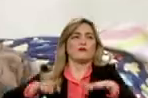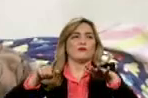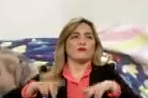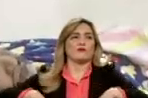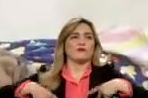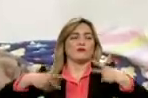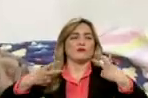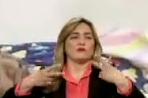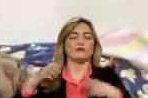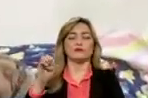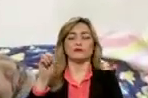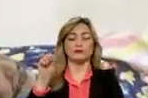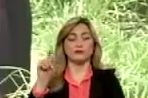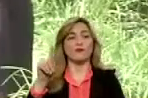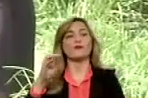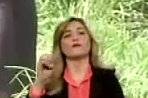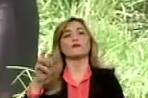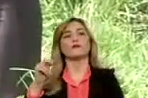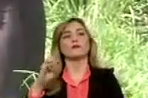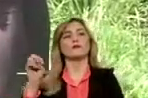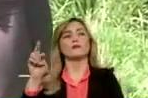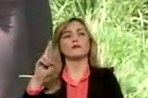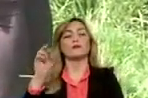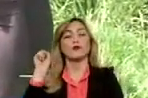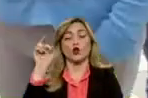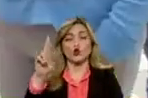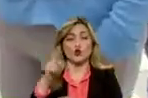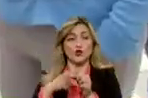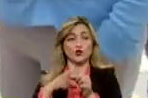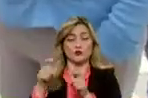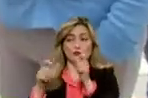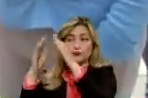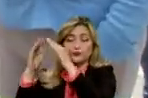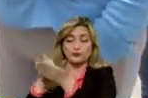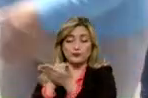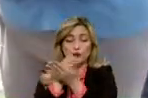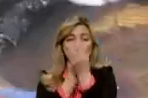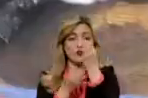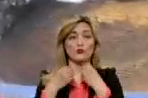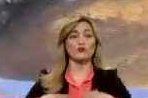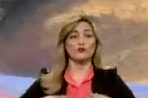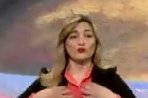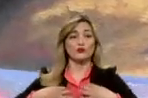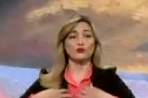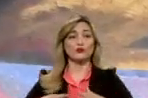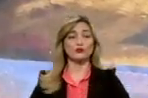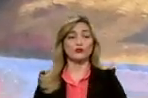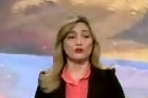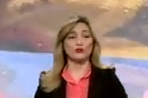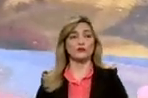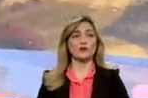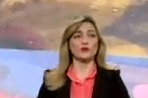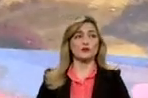Spencer, ubicado en el sur de Quito. Sus vecinos eran quienes lo ayudaban con comida y ropa.